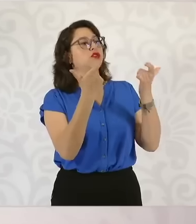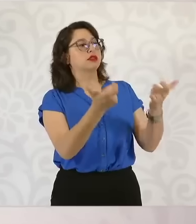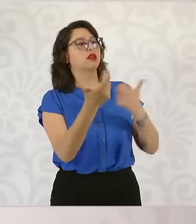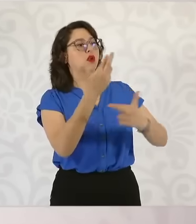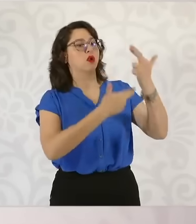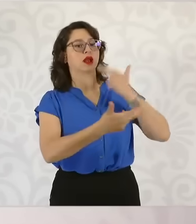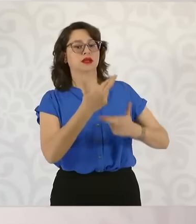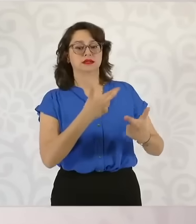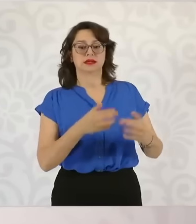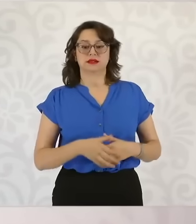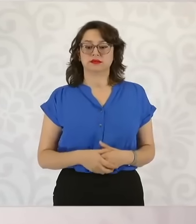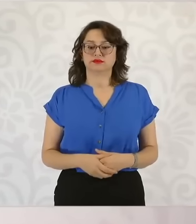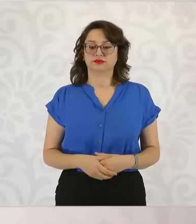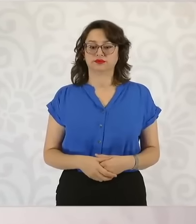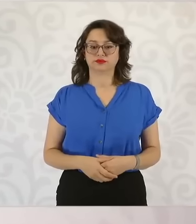son